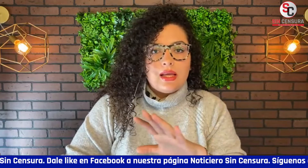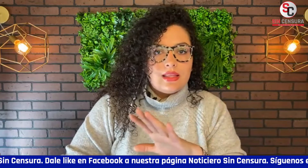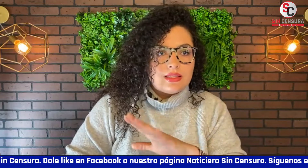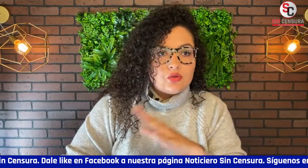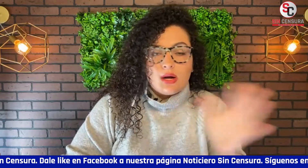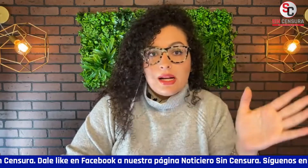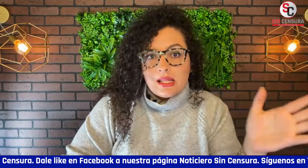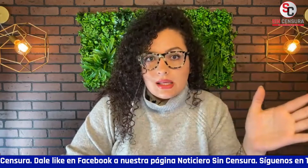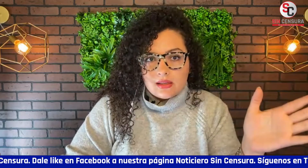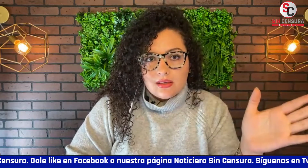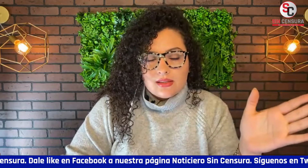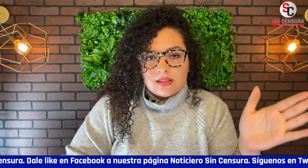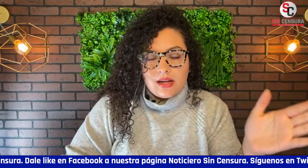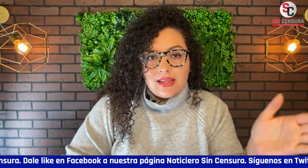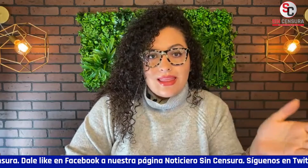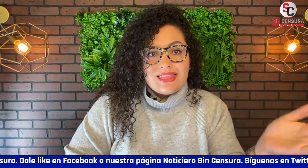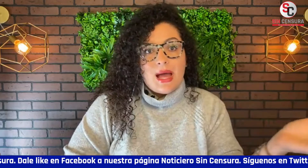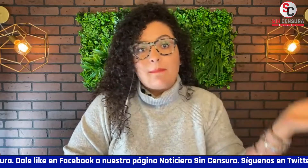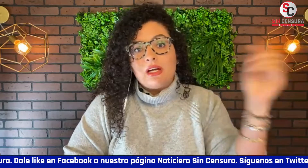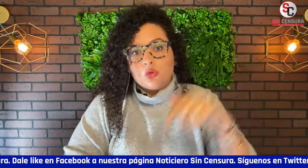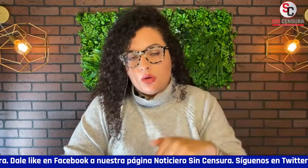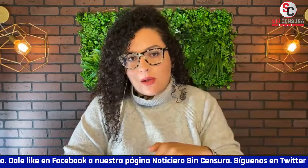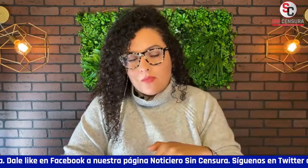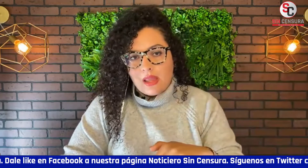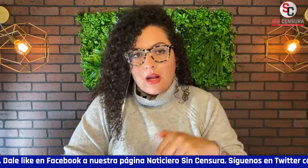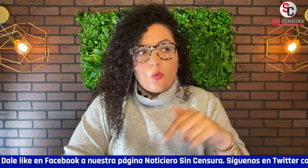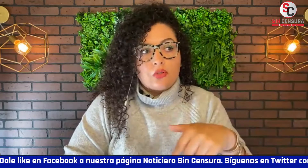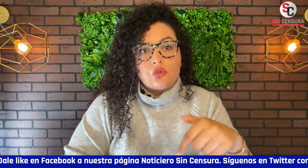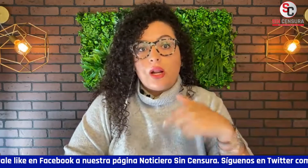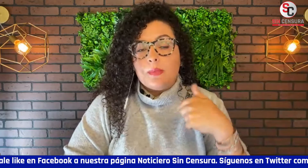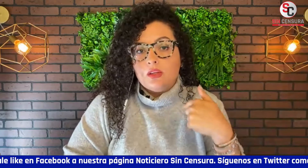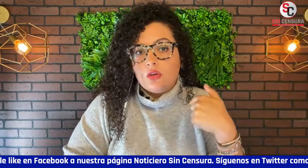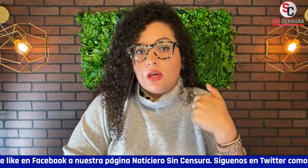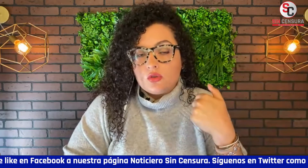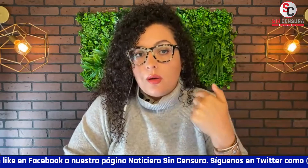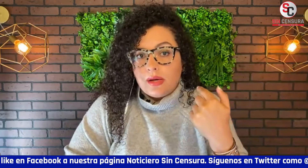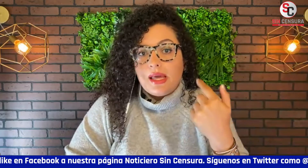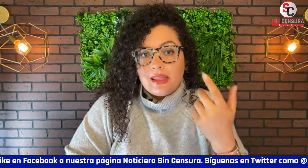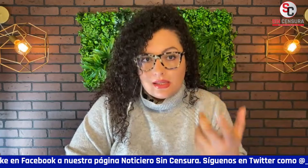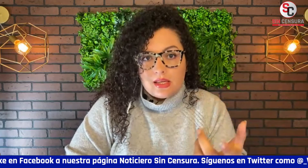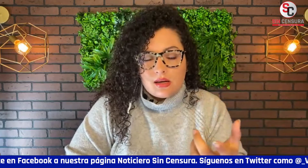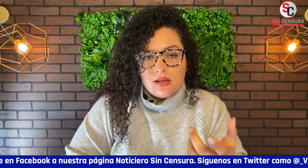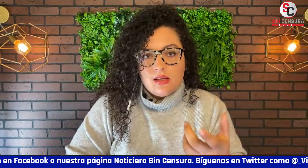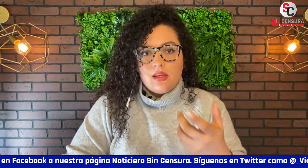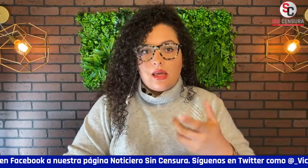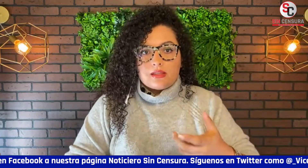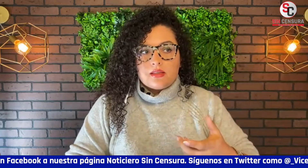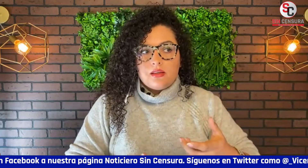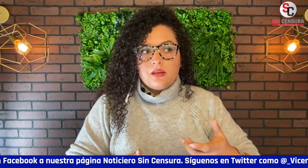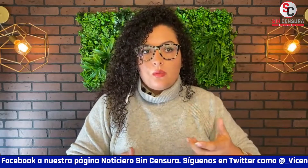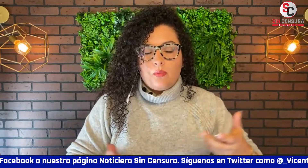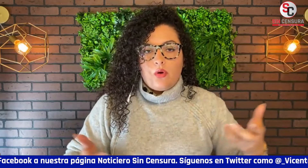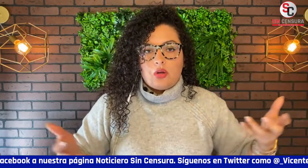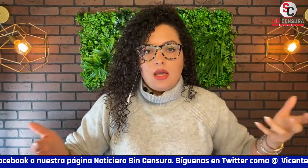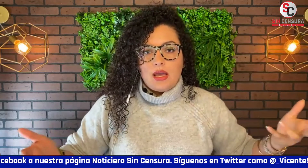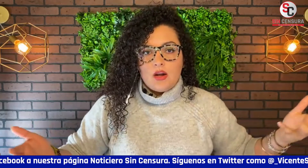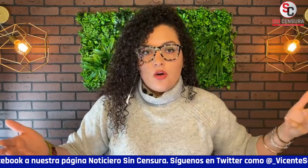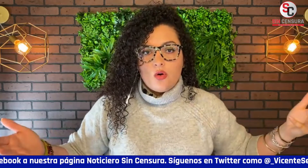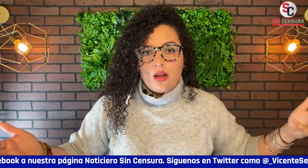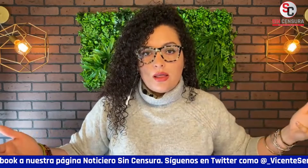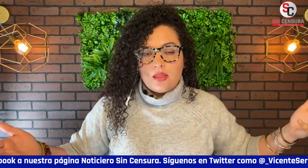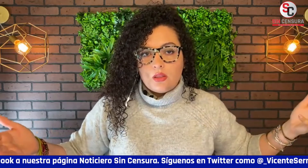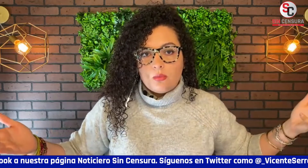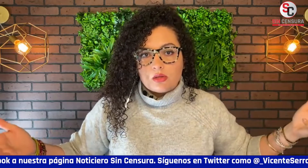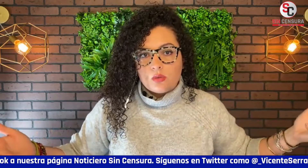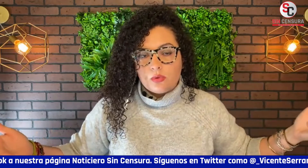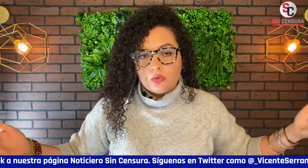se trata de censurar a nadie, se trata de apertura. El cuestionamiento que yo habría de hacer es ¿por qué